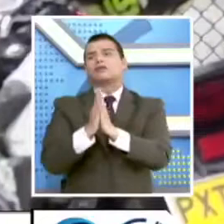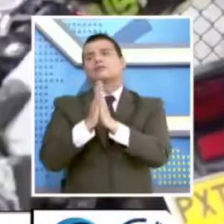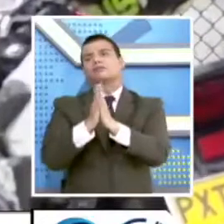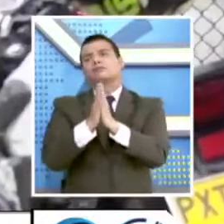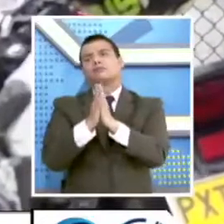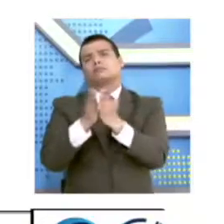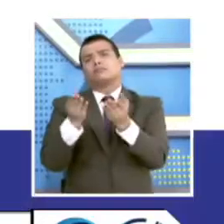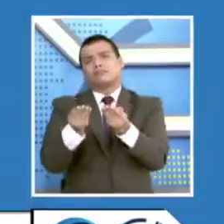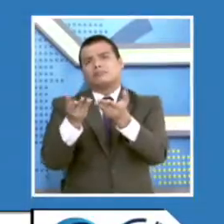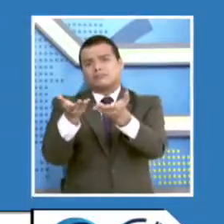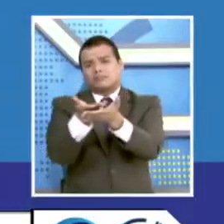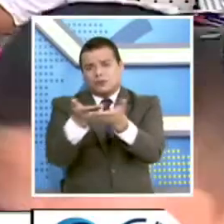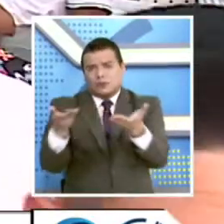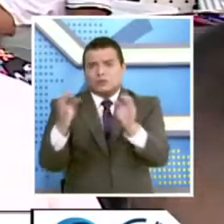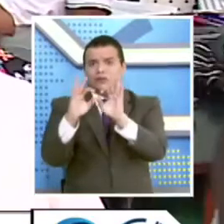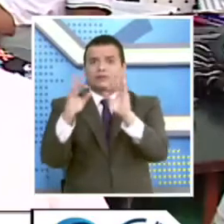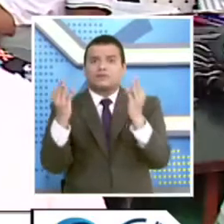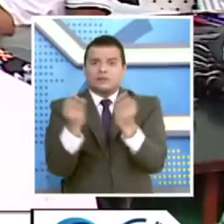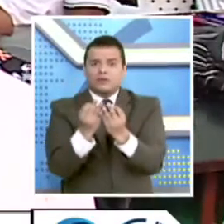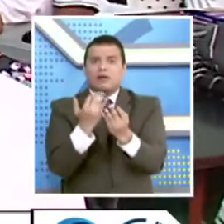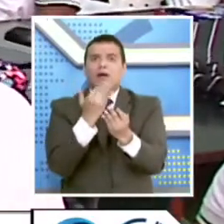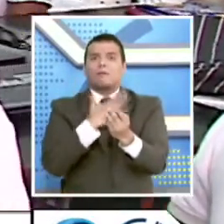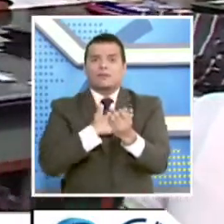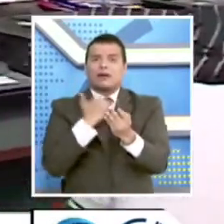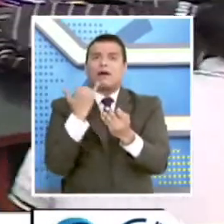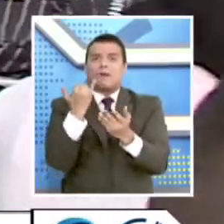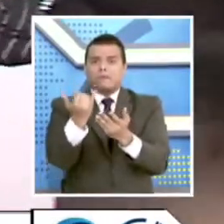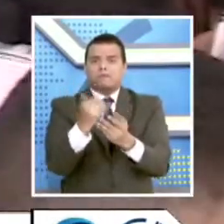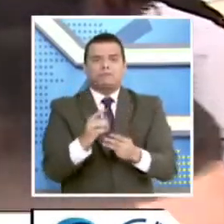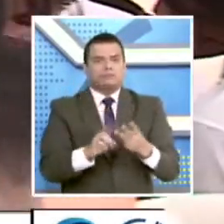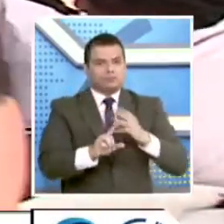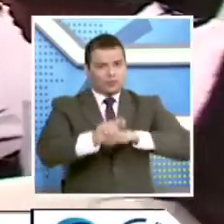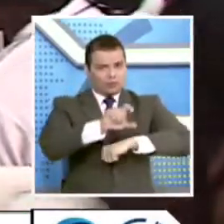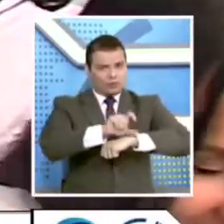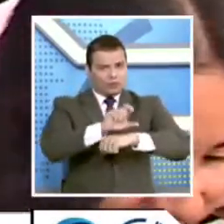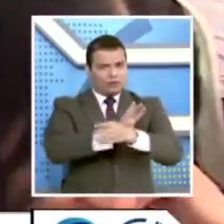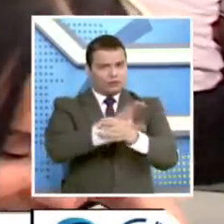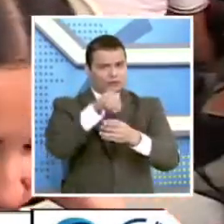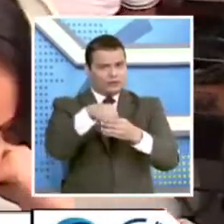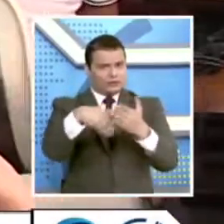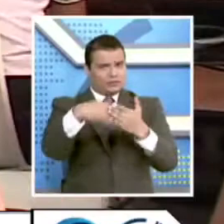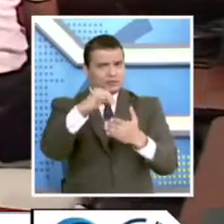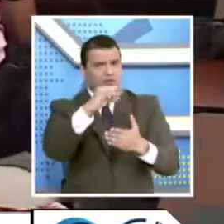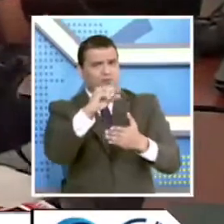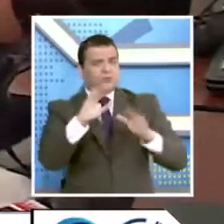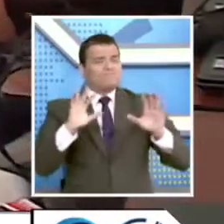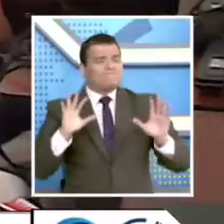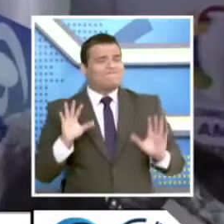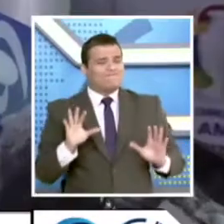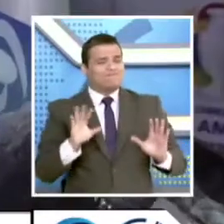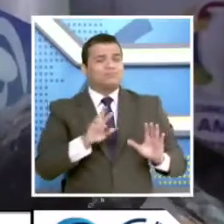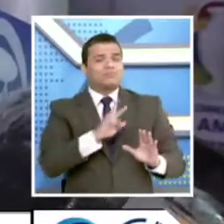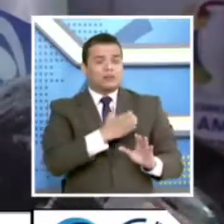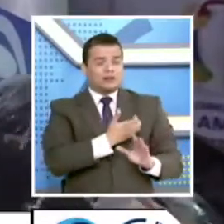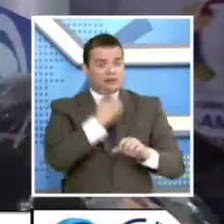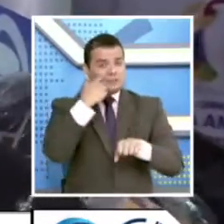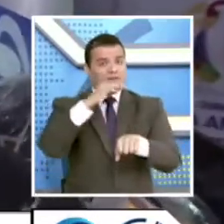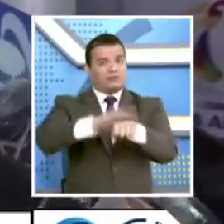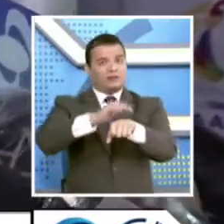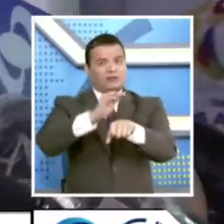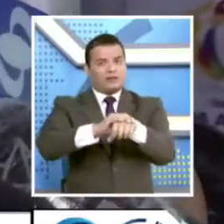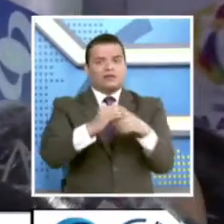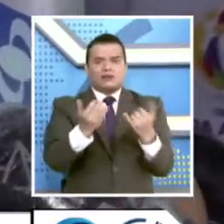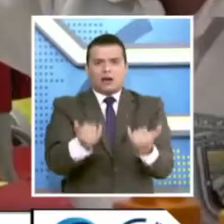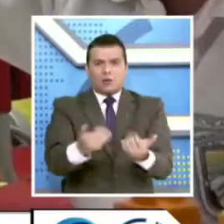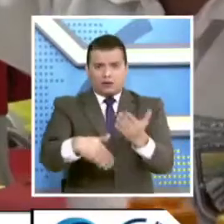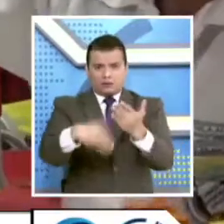buscando contacto con sus familiares. El regreso a los colegios genera dudas en la capital del Valle. Alcaldía advierte que no se puede pensar ahora